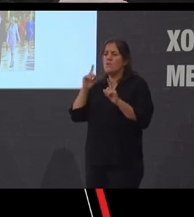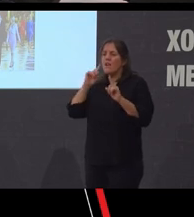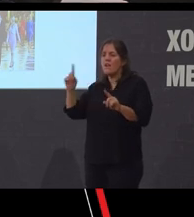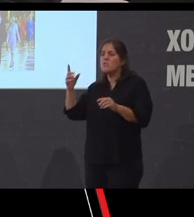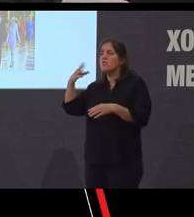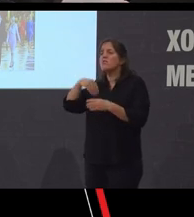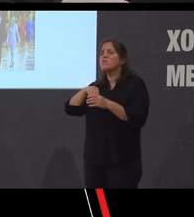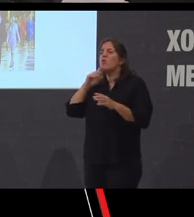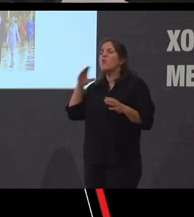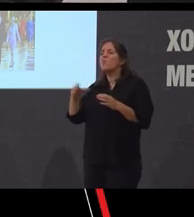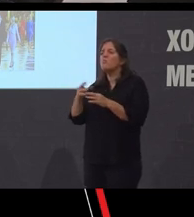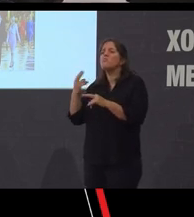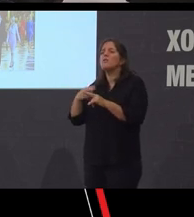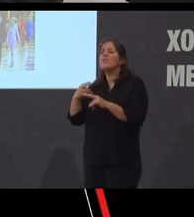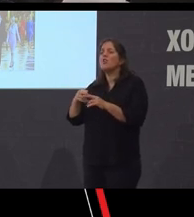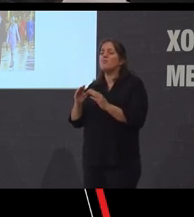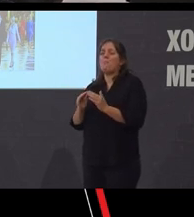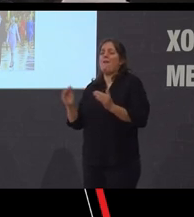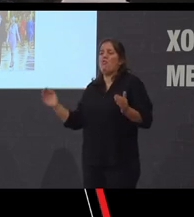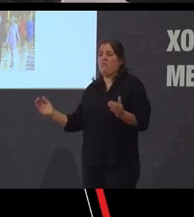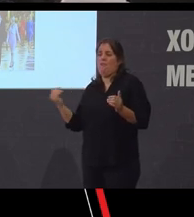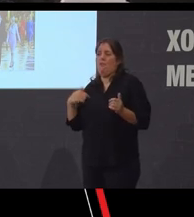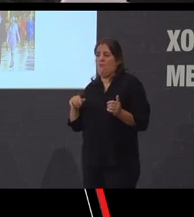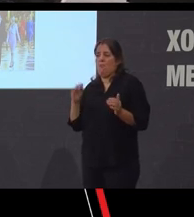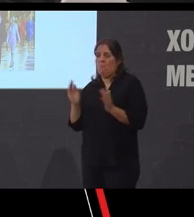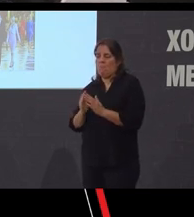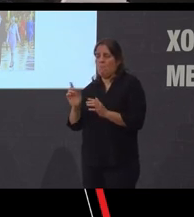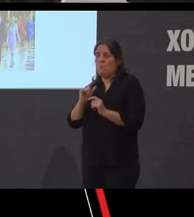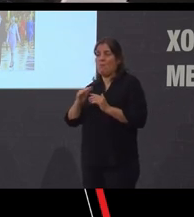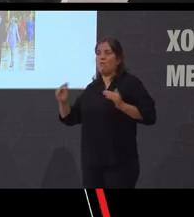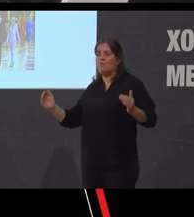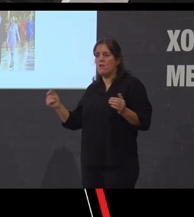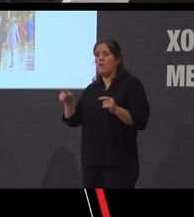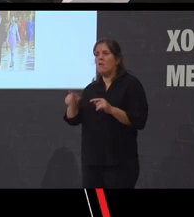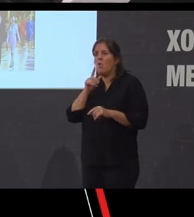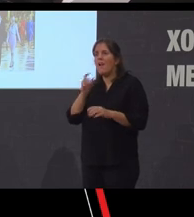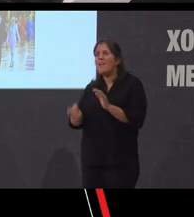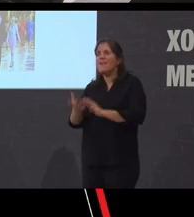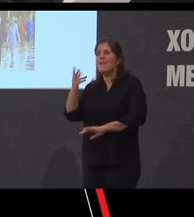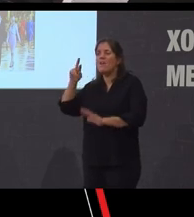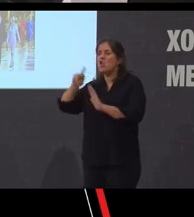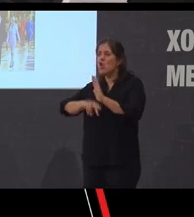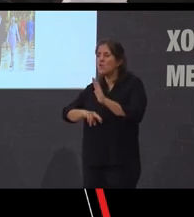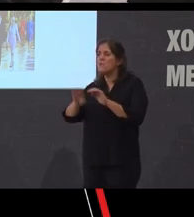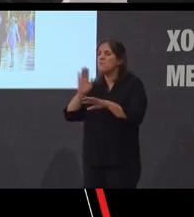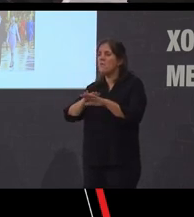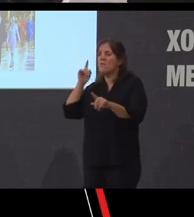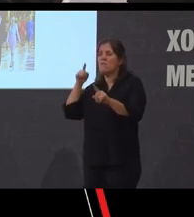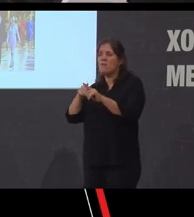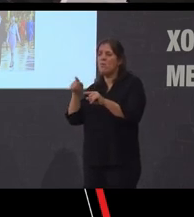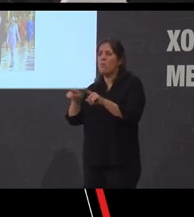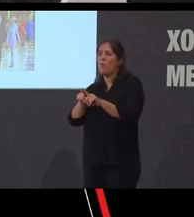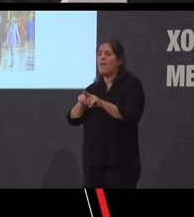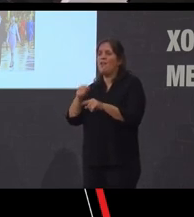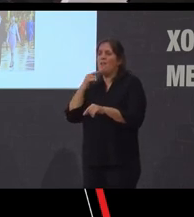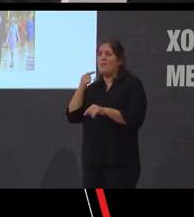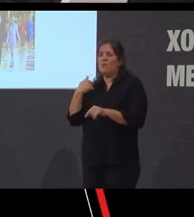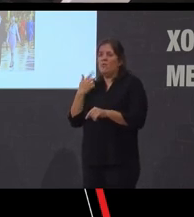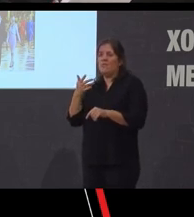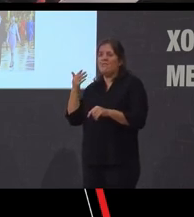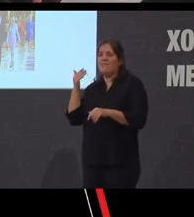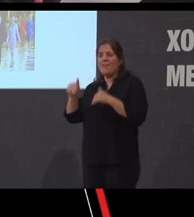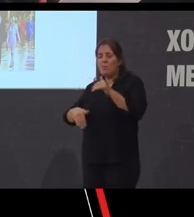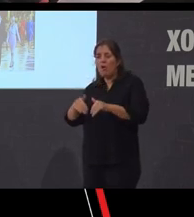mayoritarios, non fixeron nada por establecer unhas normas democráticas de funcionamiento da